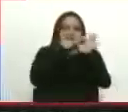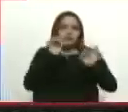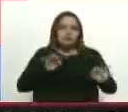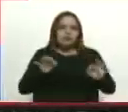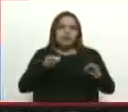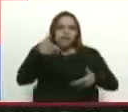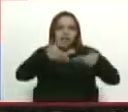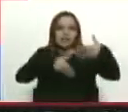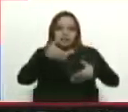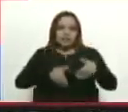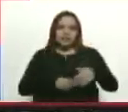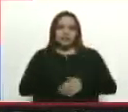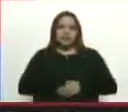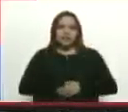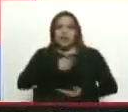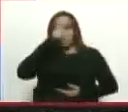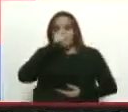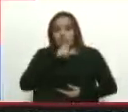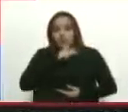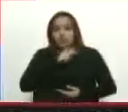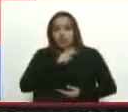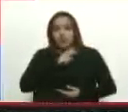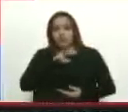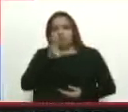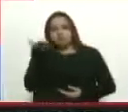esta elección del año 18.